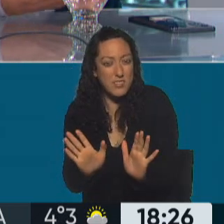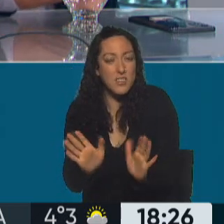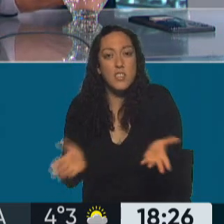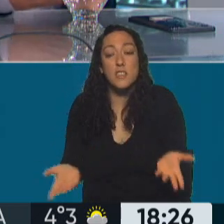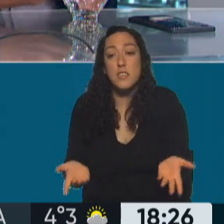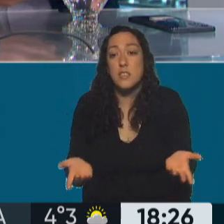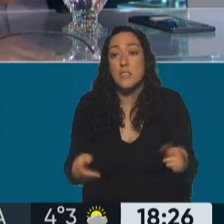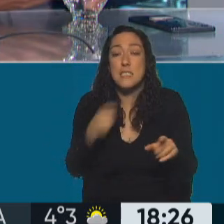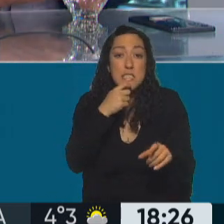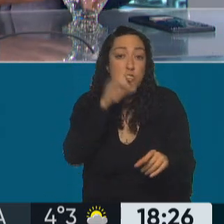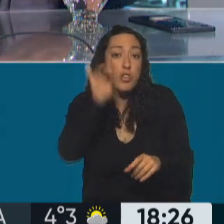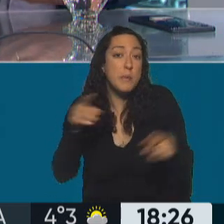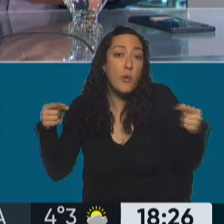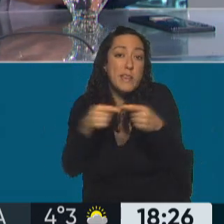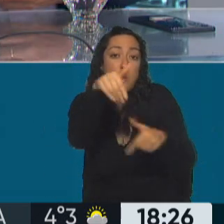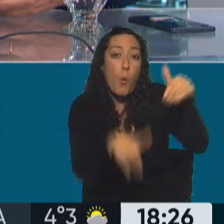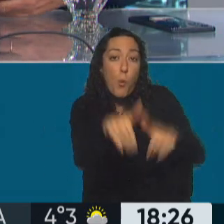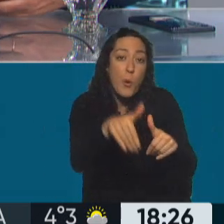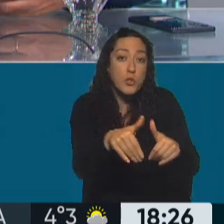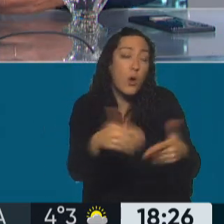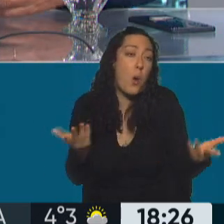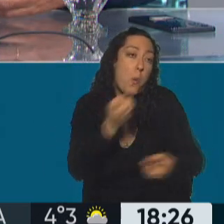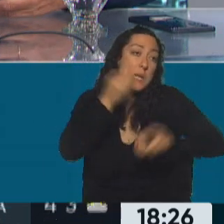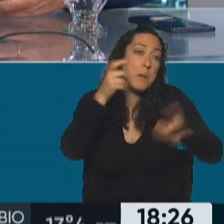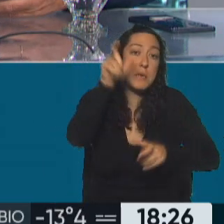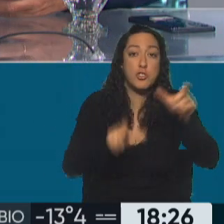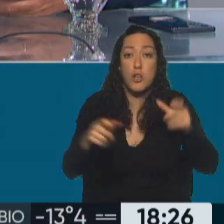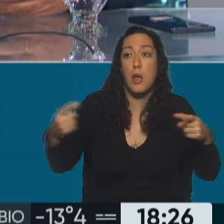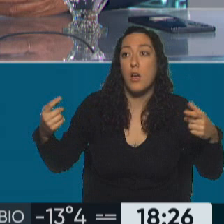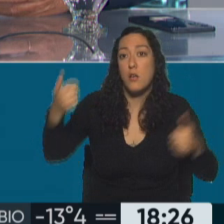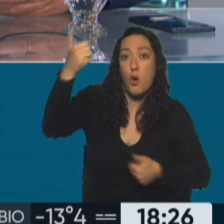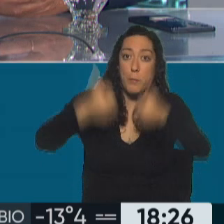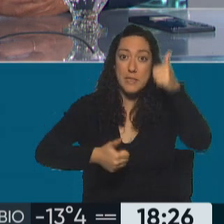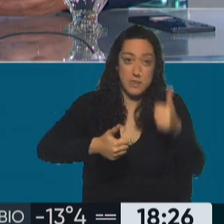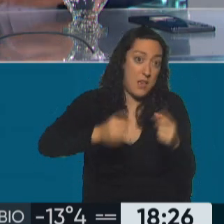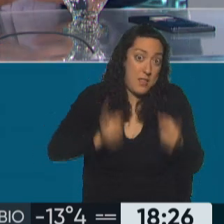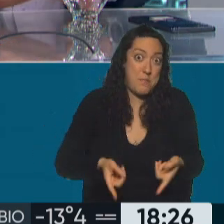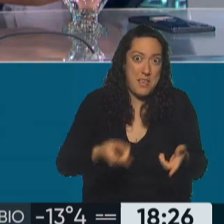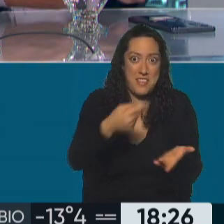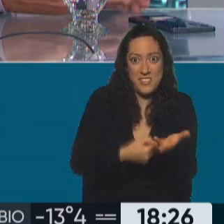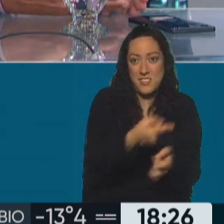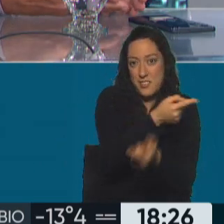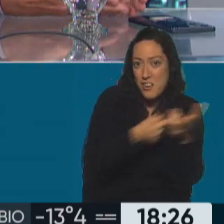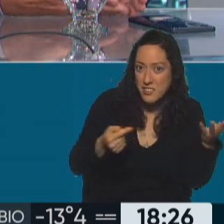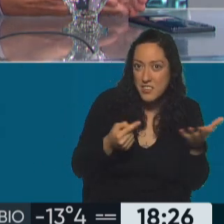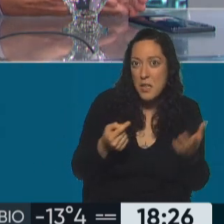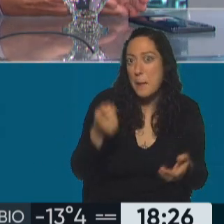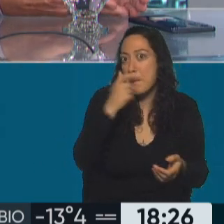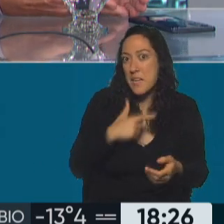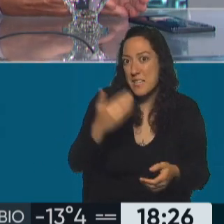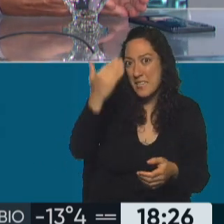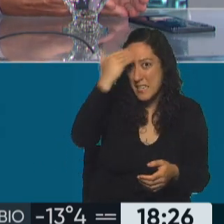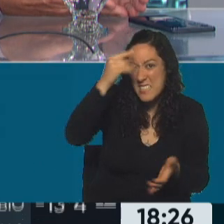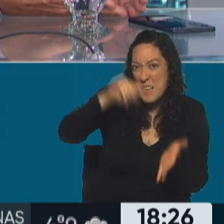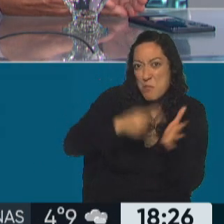como te digo, para captar votos, cualquiera que está con un candidato a presidente y está por discutir su candidatura lo hubiera tomado. Y fíjate que Macri perdió por 15